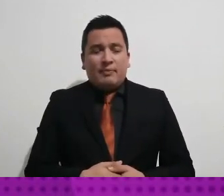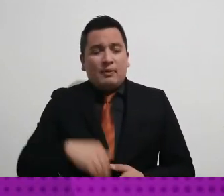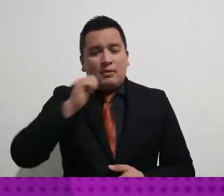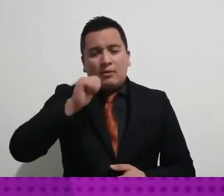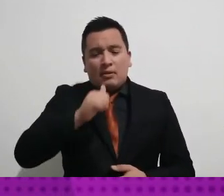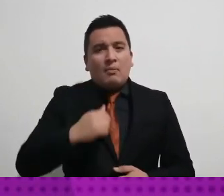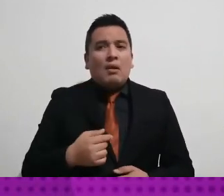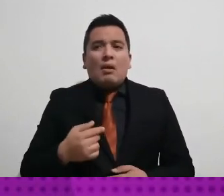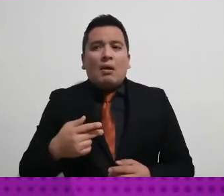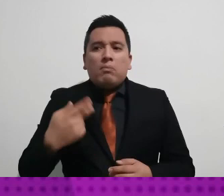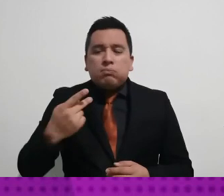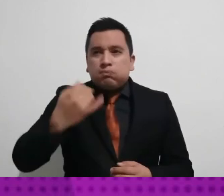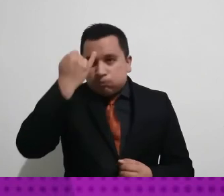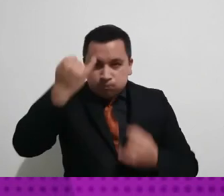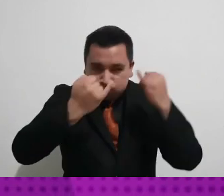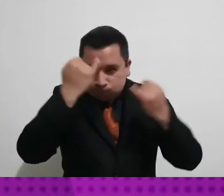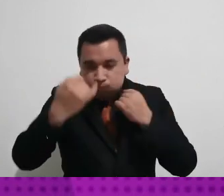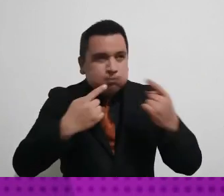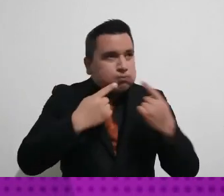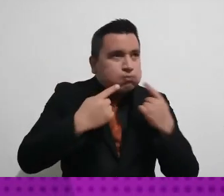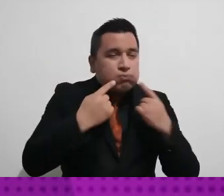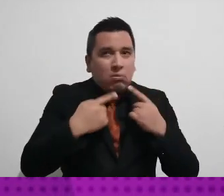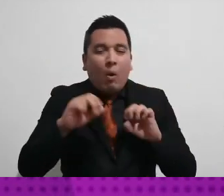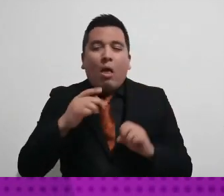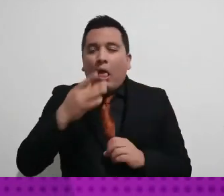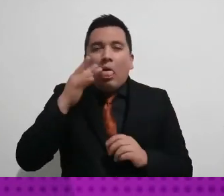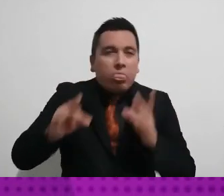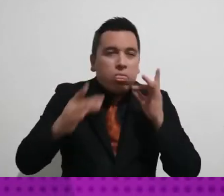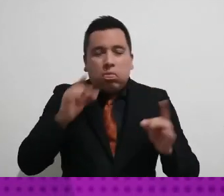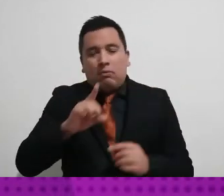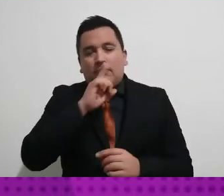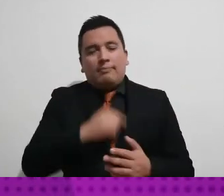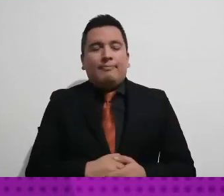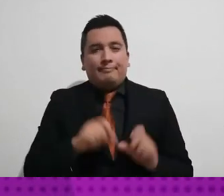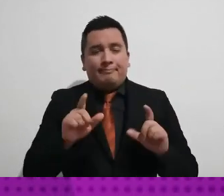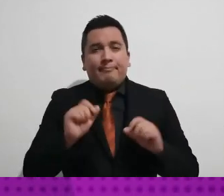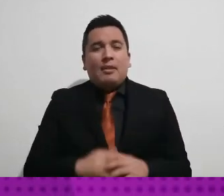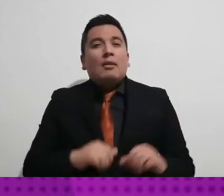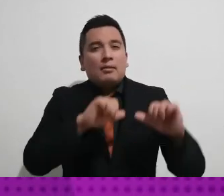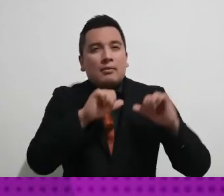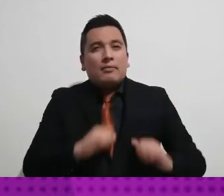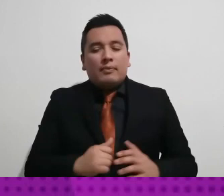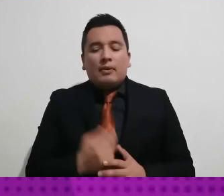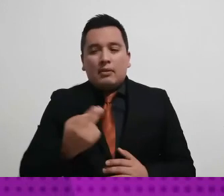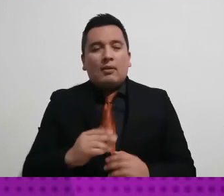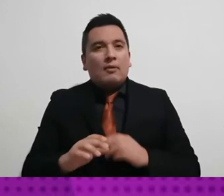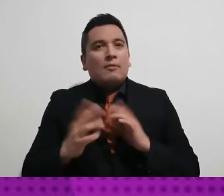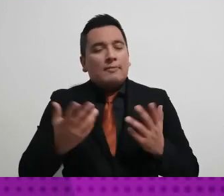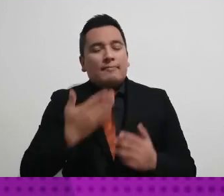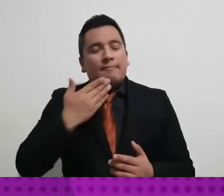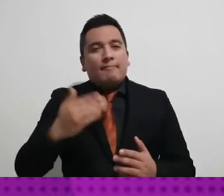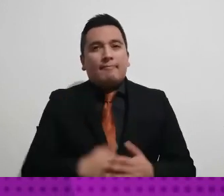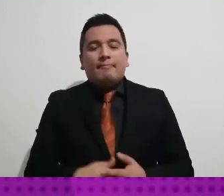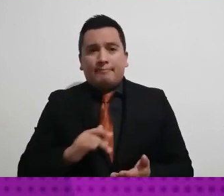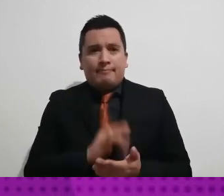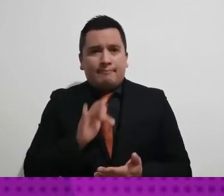se privilegie el debate de las ideas y no de las descalificaciones, y bueno, pues que también las autoridades electorales nos comportemos a